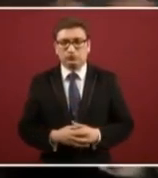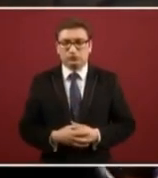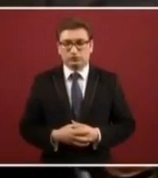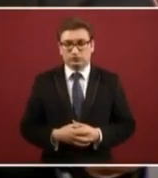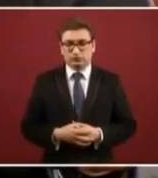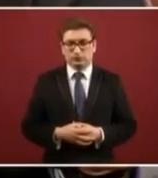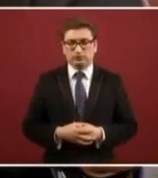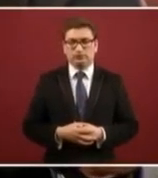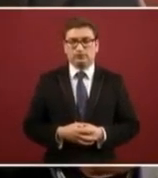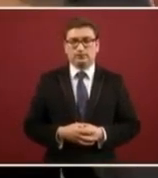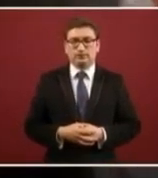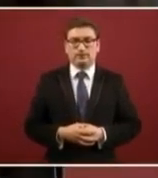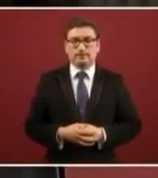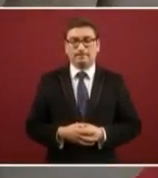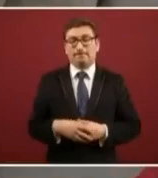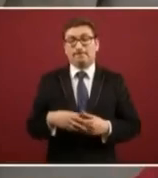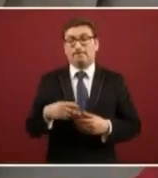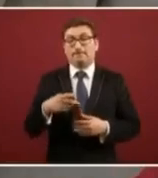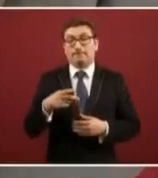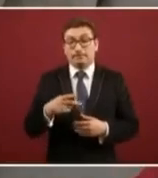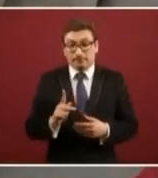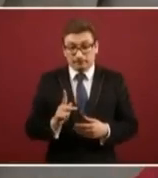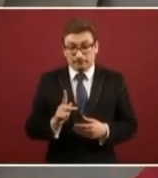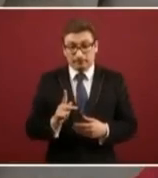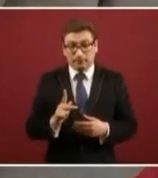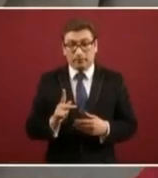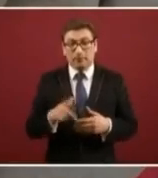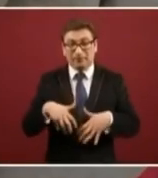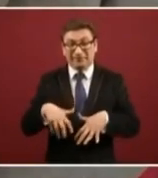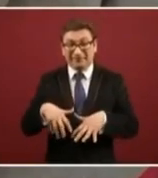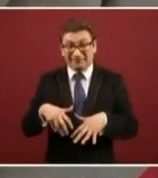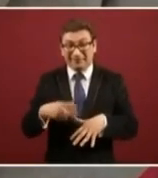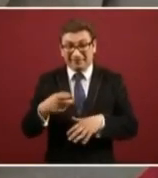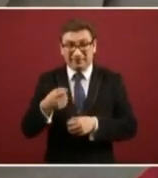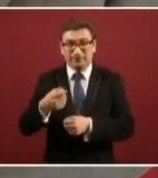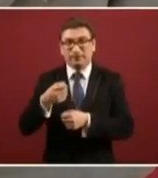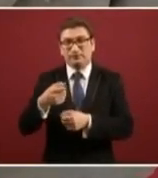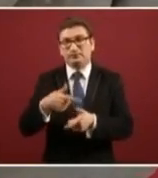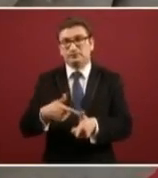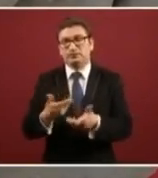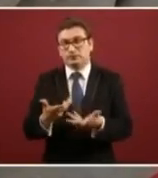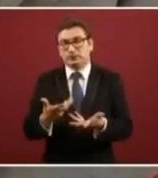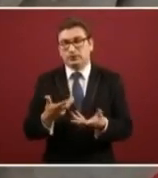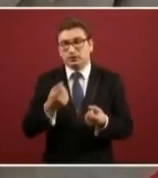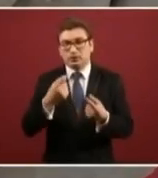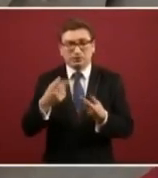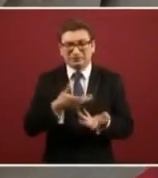y ya. Bueno, pero aún así con eso, todavía